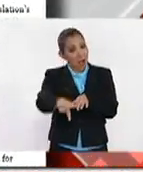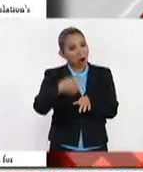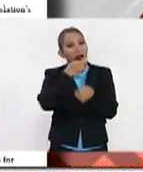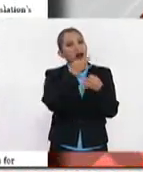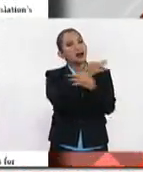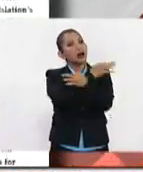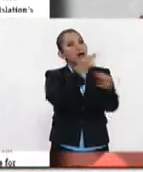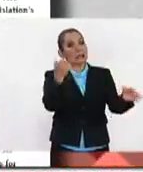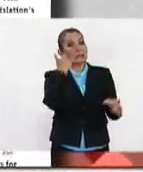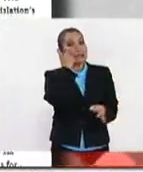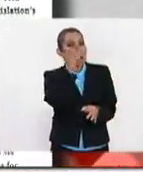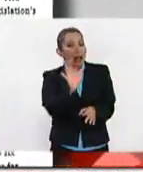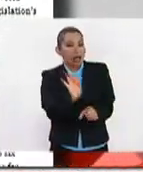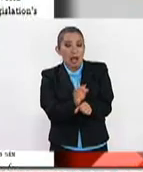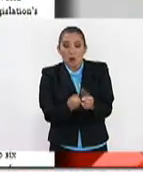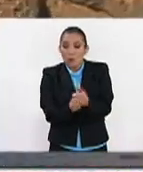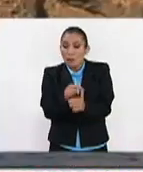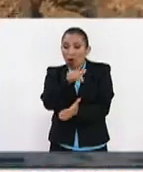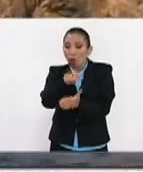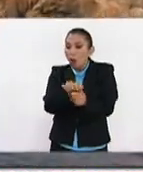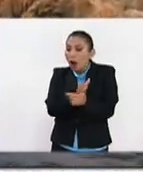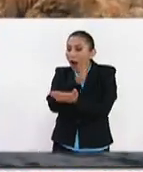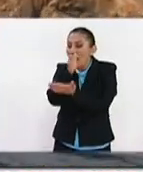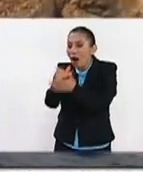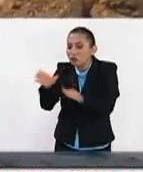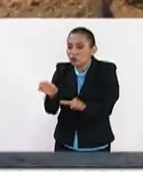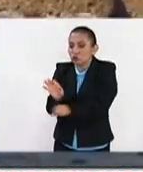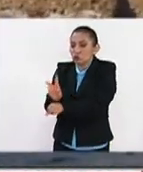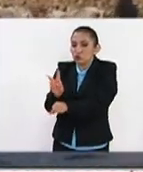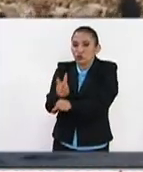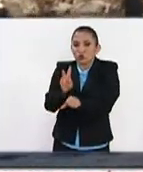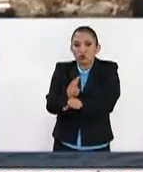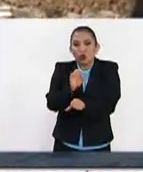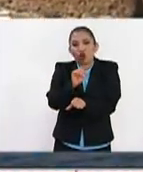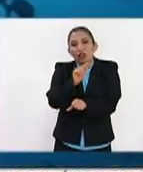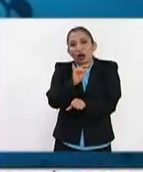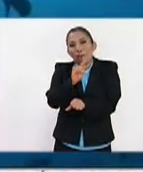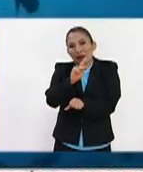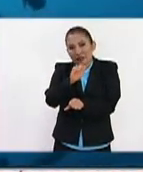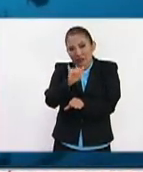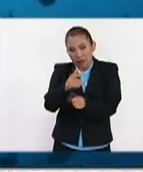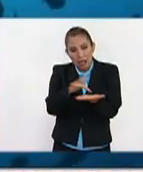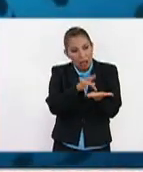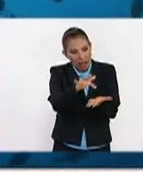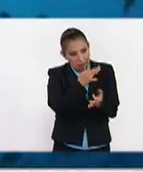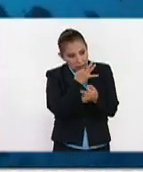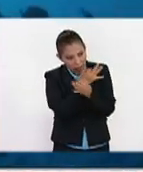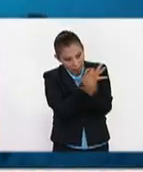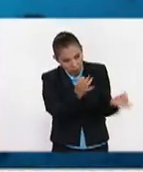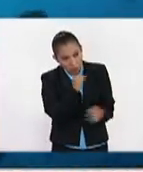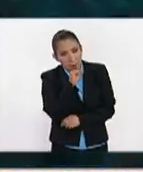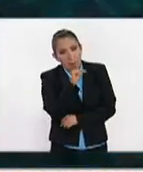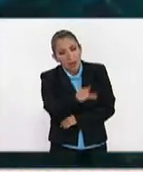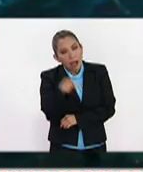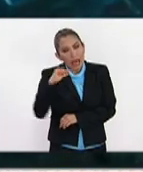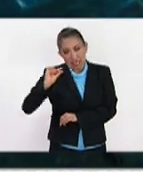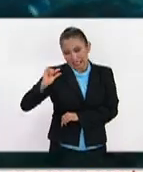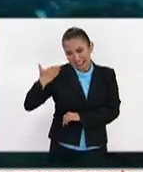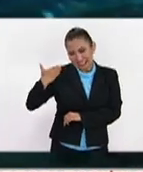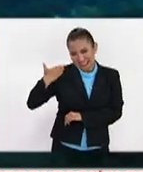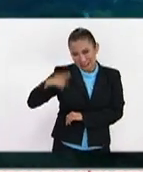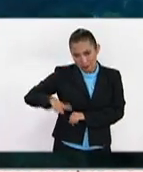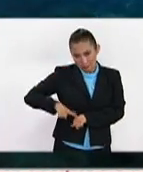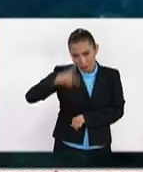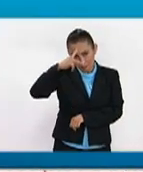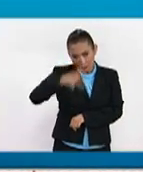del anuncio de su intención de crear una nueva reserva marina en el Océano Pacífico. Además, agradeció el anuncio que recientemente hiciera